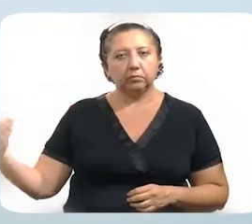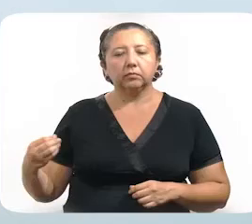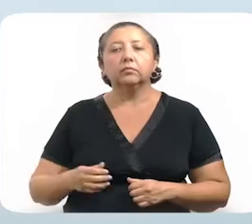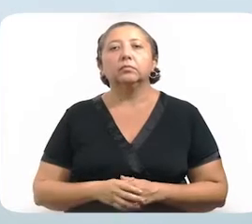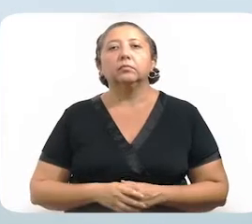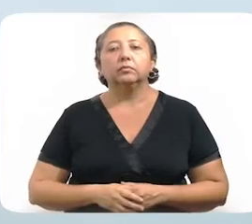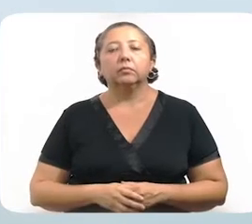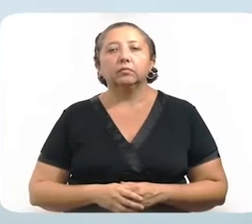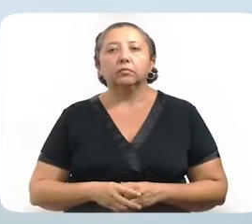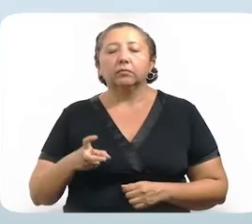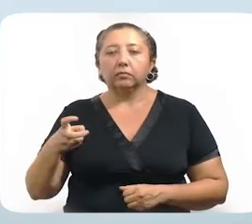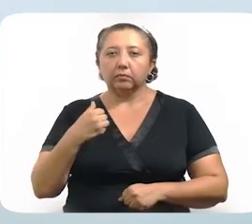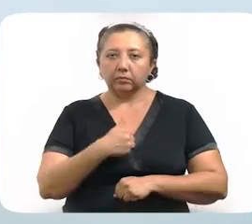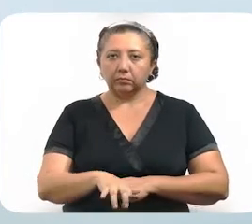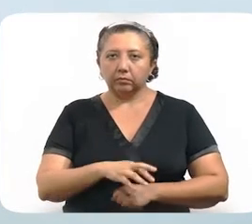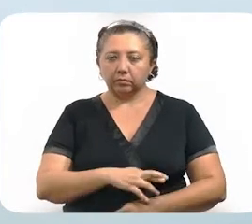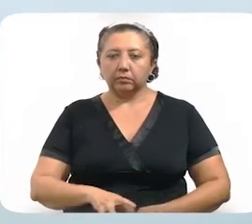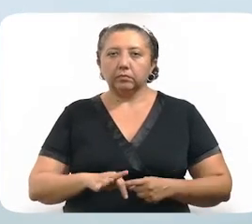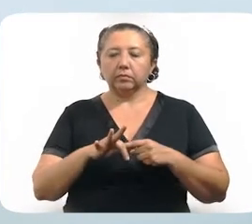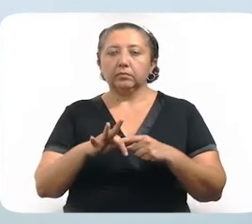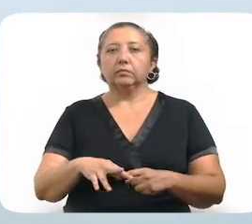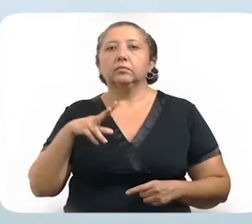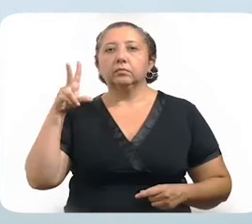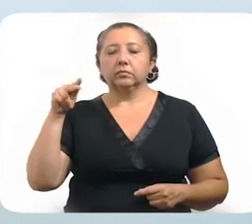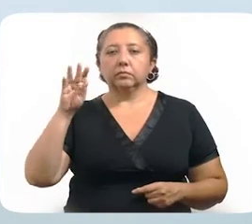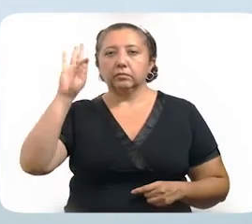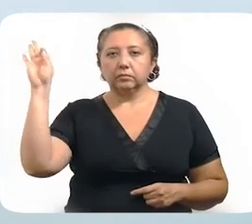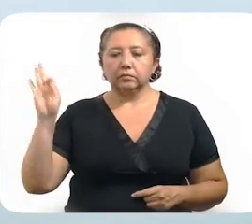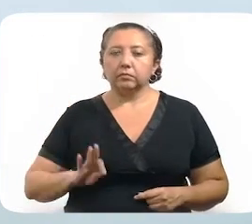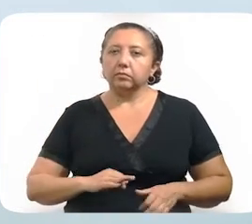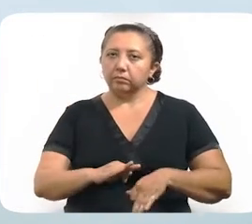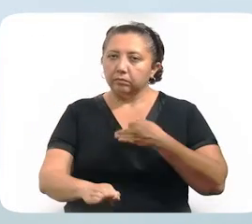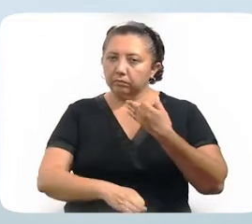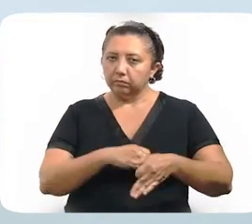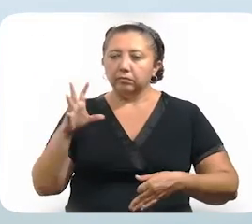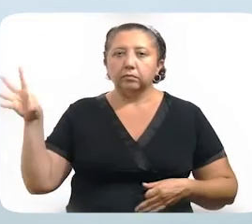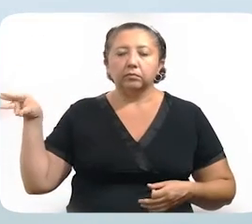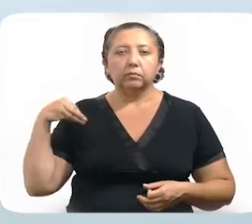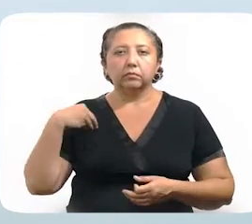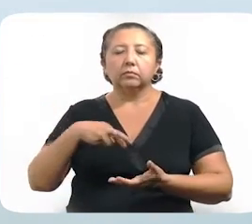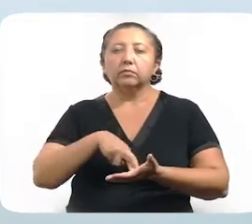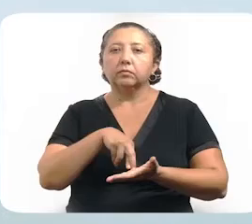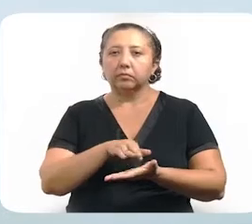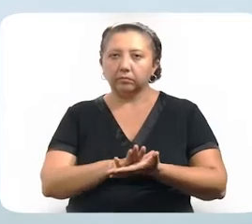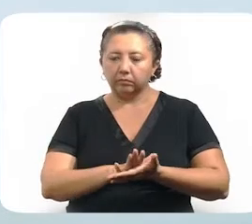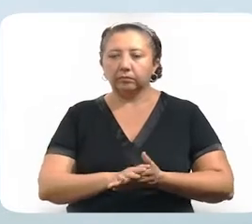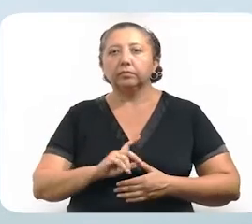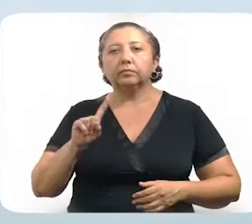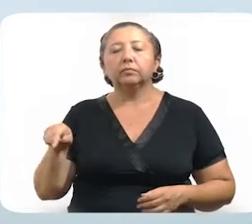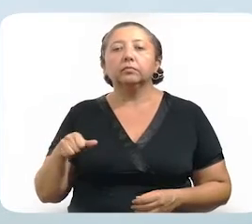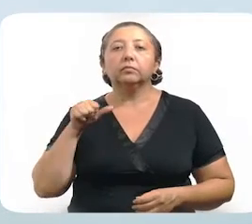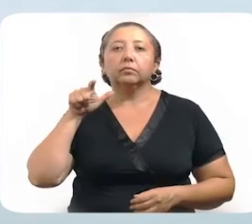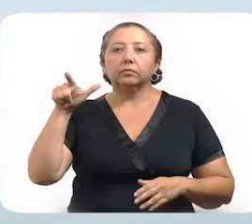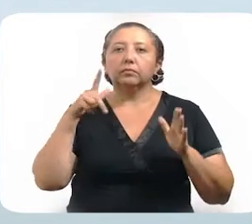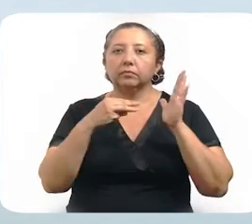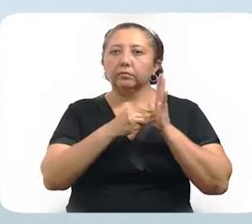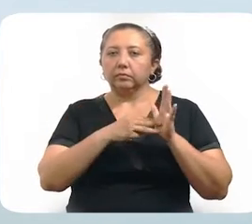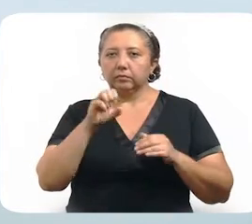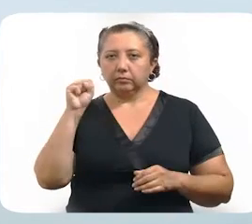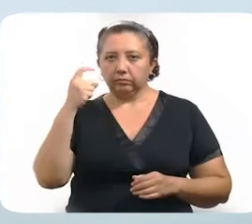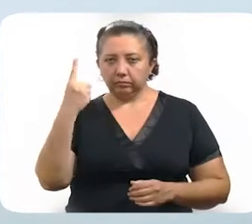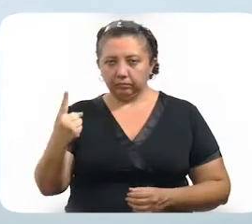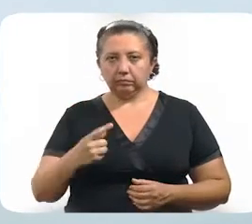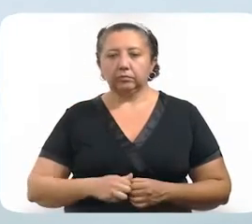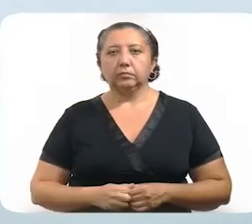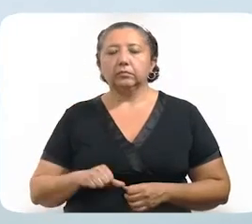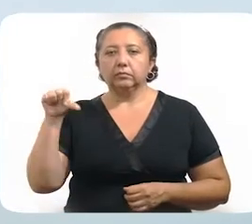pueden contagiar esta cifra representa el 80 por ciento del total de los contagios registrados que son 17 mil 61